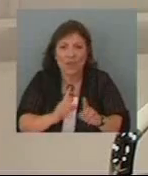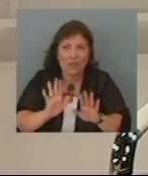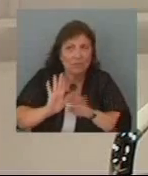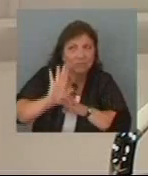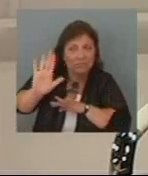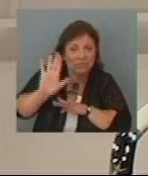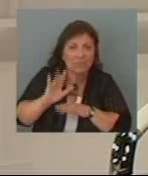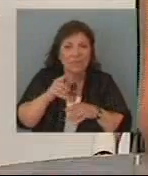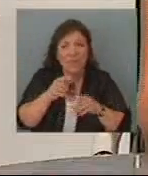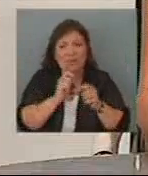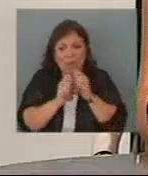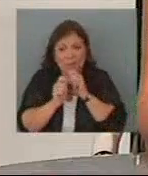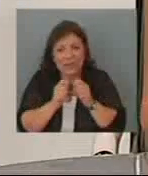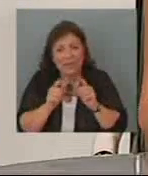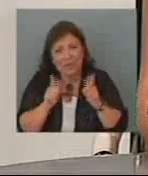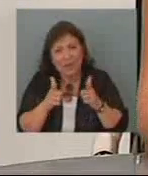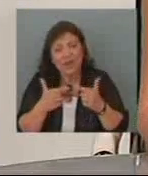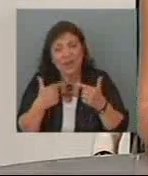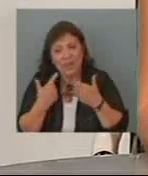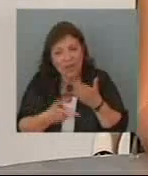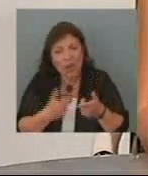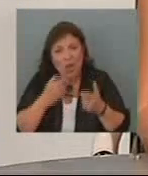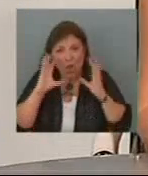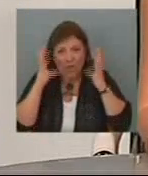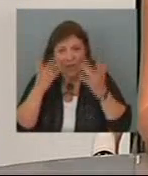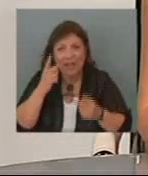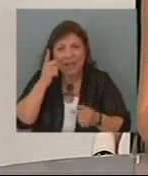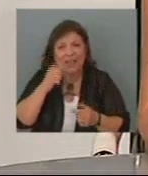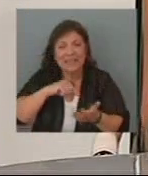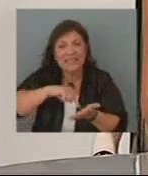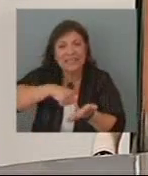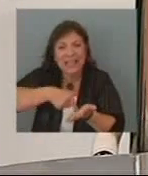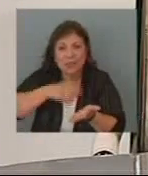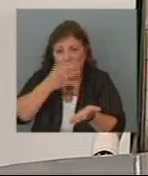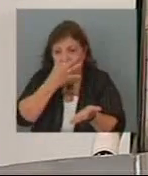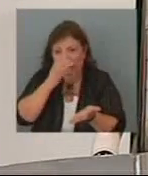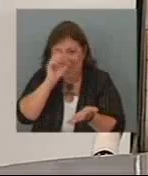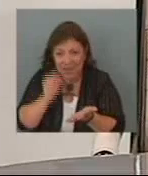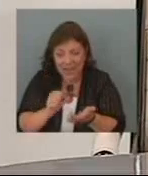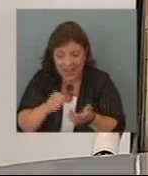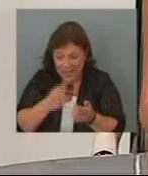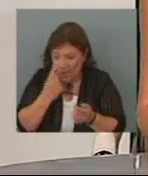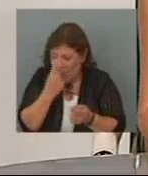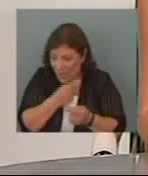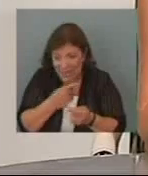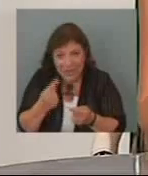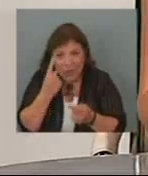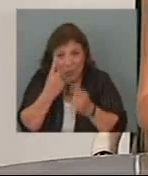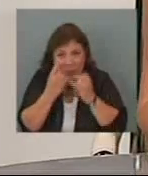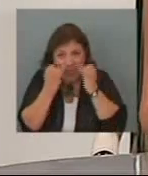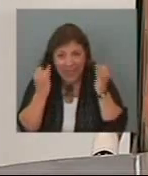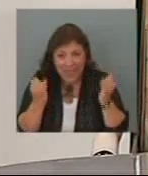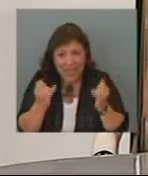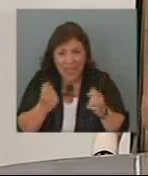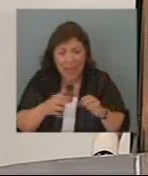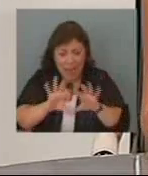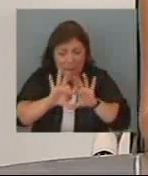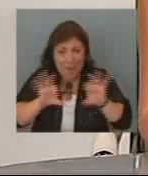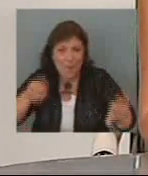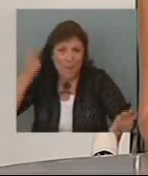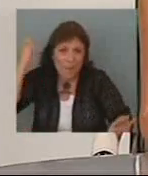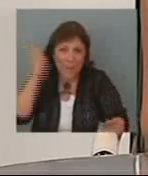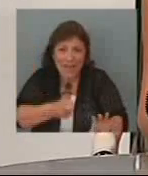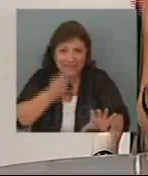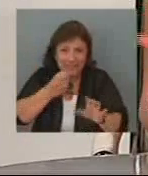tener prensa? Bueno, tienen también luego el otro conflicto, República Centroafricana, donde claro. Esta semana en un solo día se mataron a machetazos